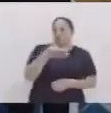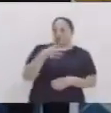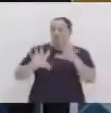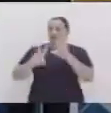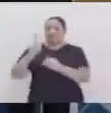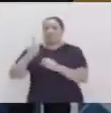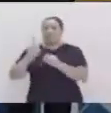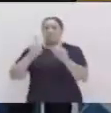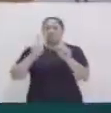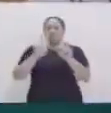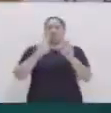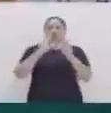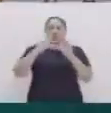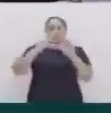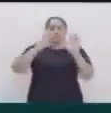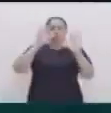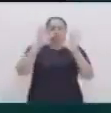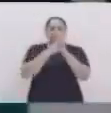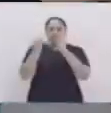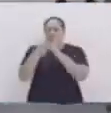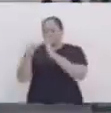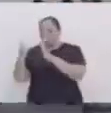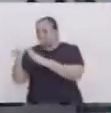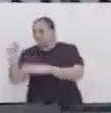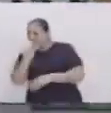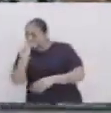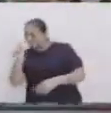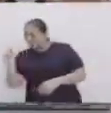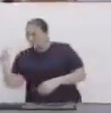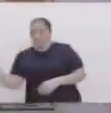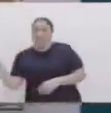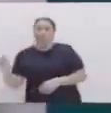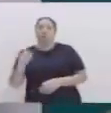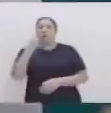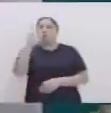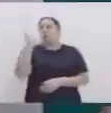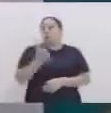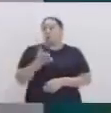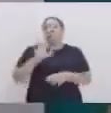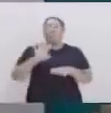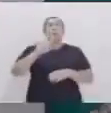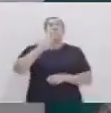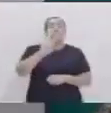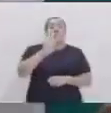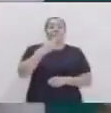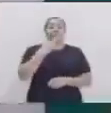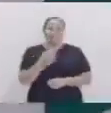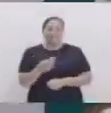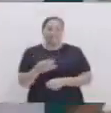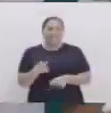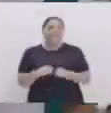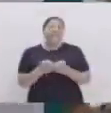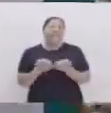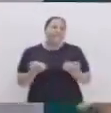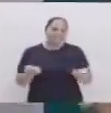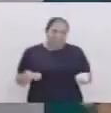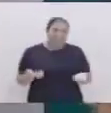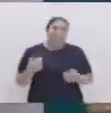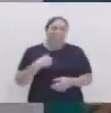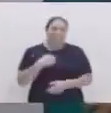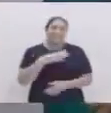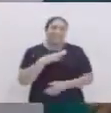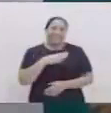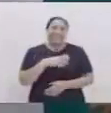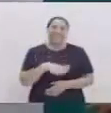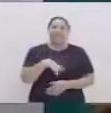un cuarto. Entonces, así como acá, también va a ser el 25% de las respuestas las que pueden ser un número par en la